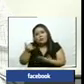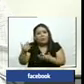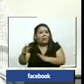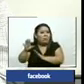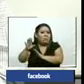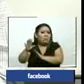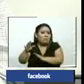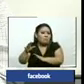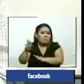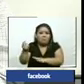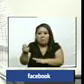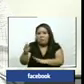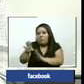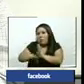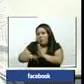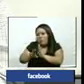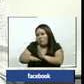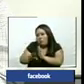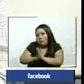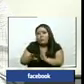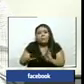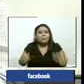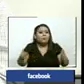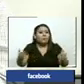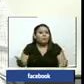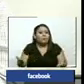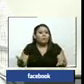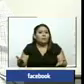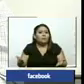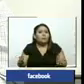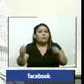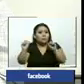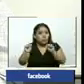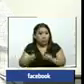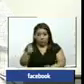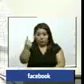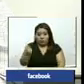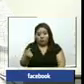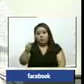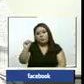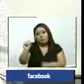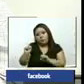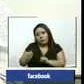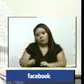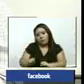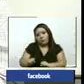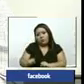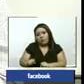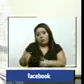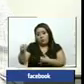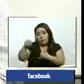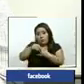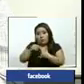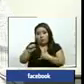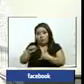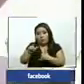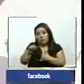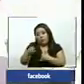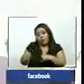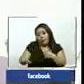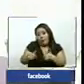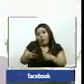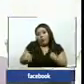precio probablemente a menor costo, y él puede saldar o ingresar saldo de acuerdo a sus